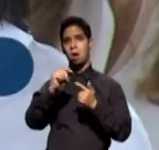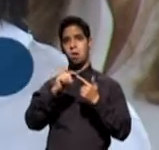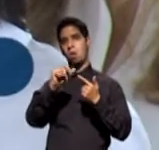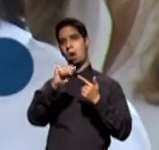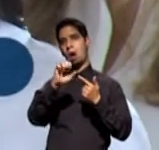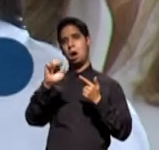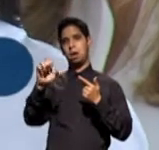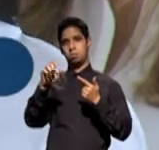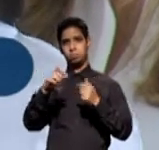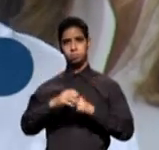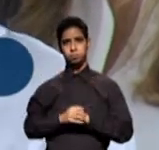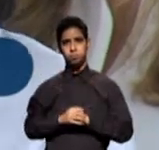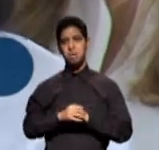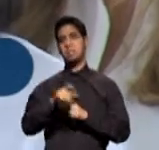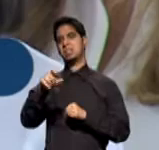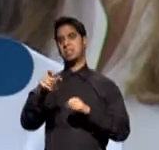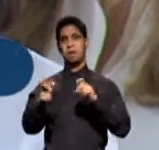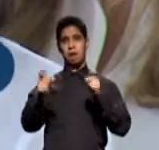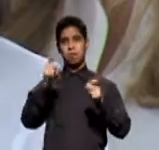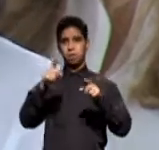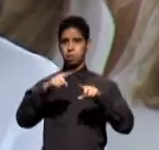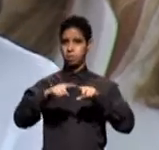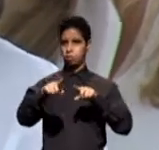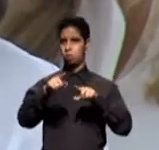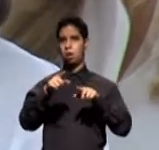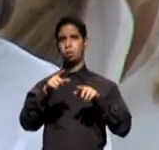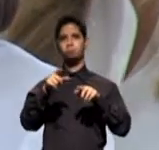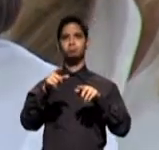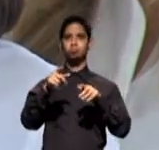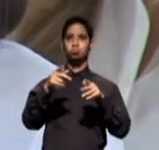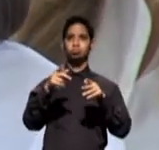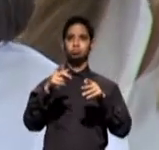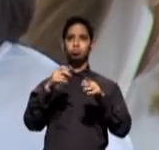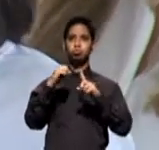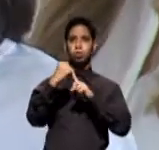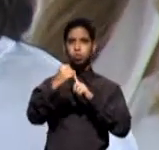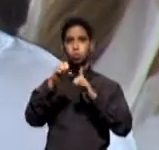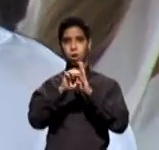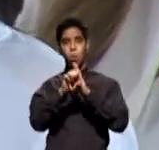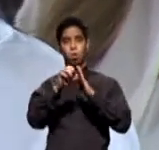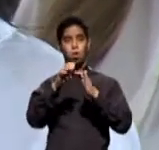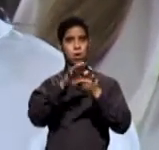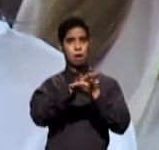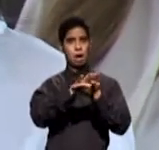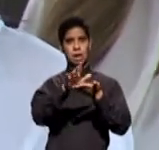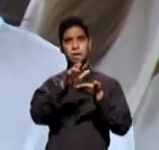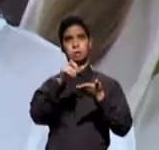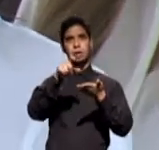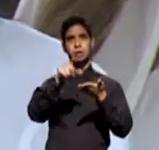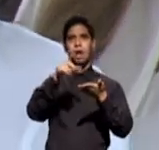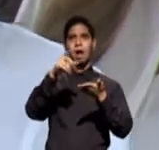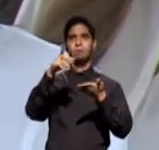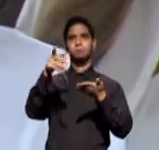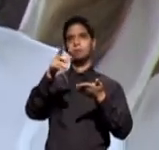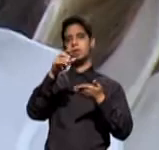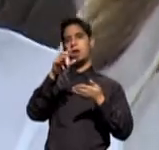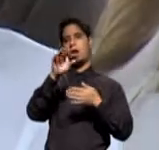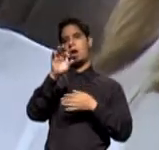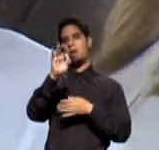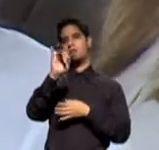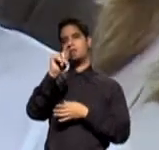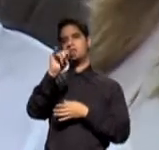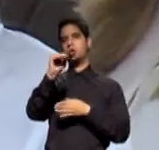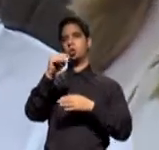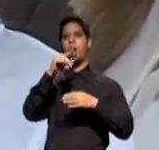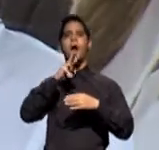desde infraestructura, hay problemas de filtración, hay necesidad de construcción de salones, pintura.